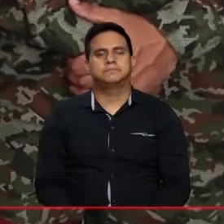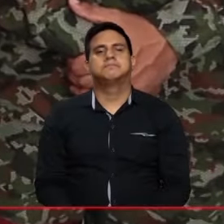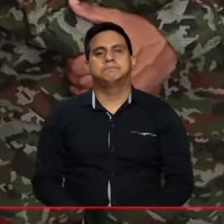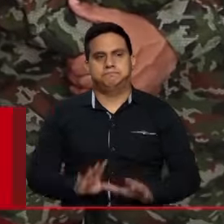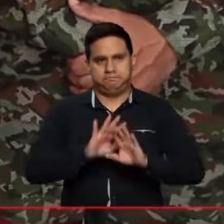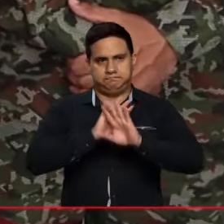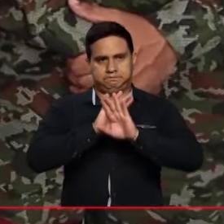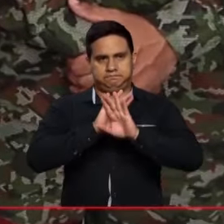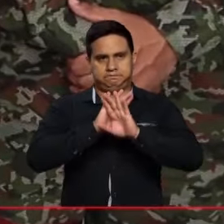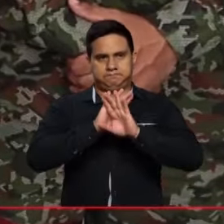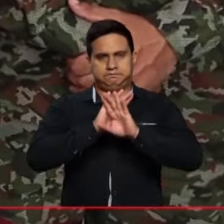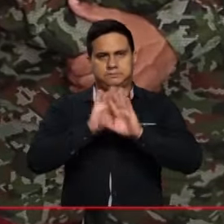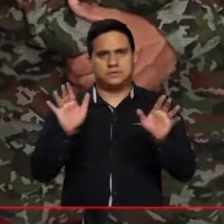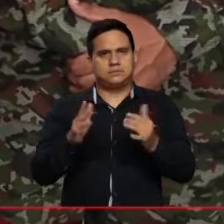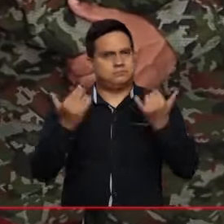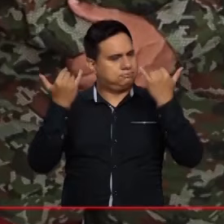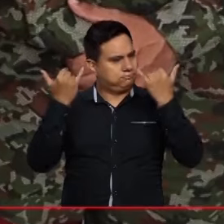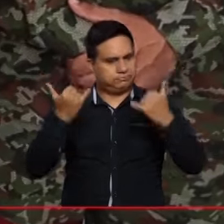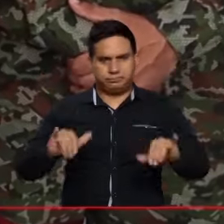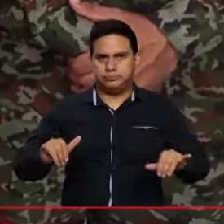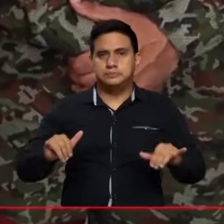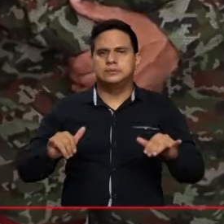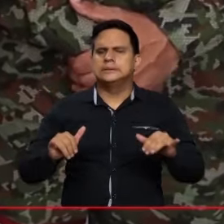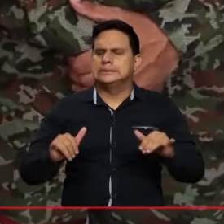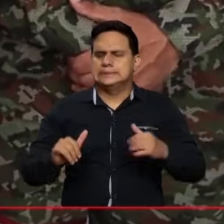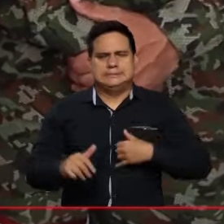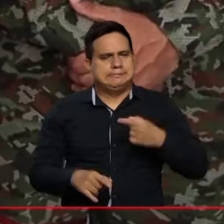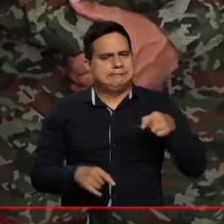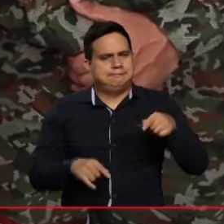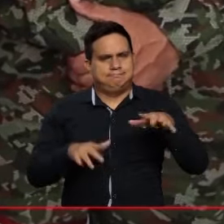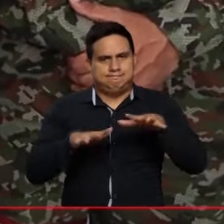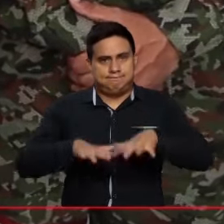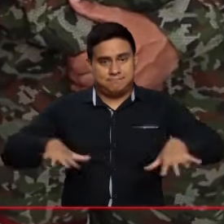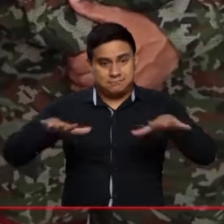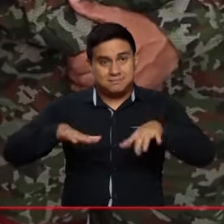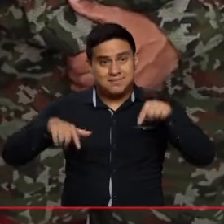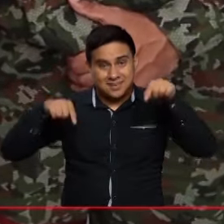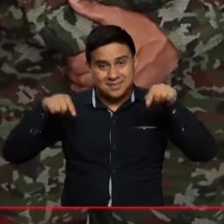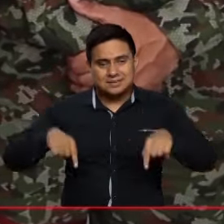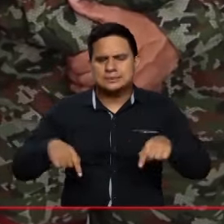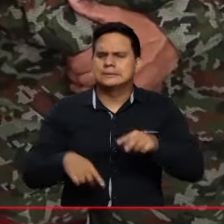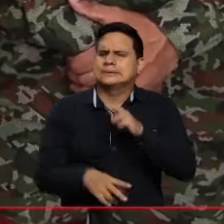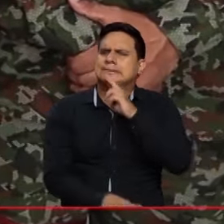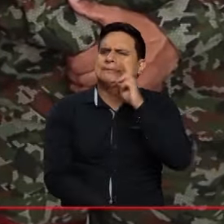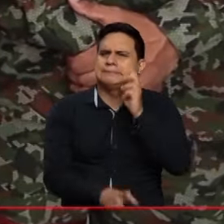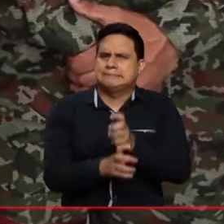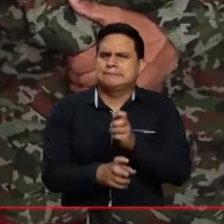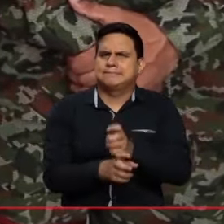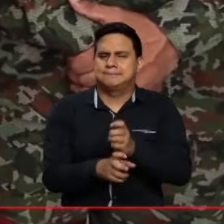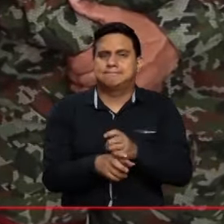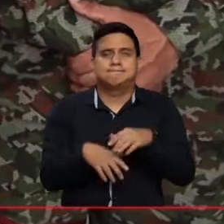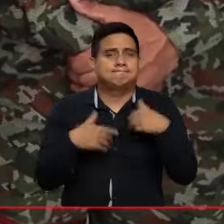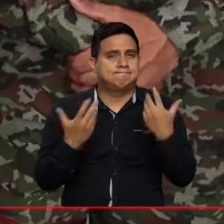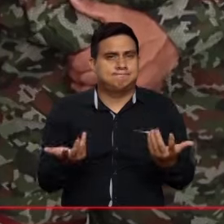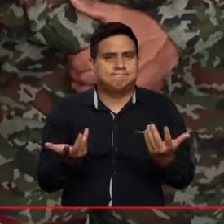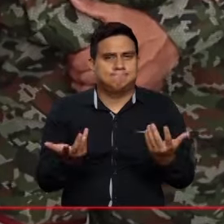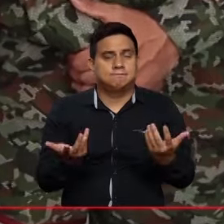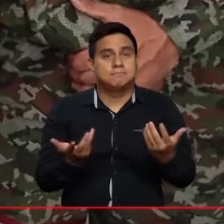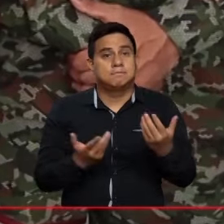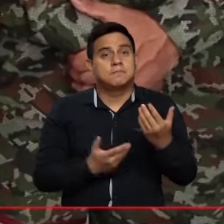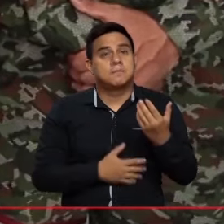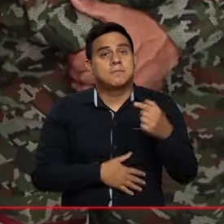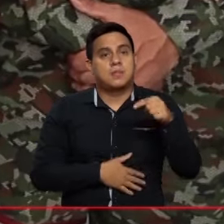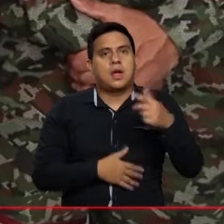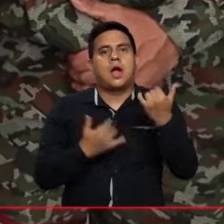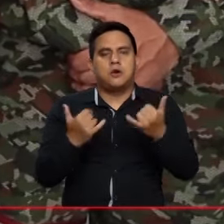Concluimos este momento tan difícil para la historia de nuestro departamento. No obstante, continúan las operaciones en la vía en